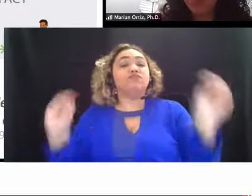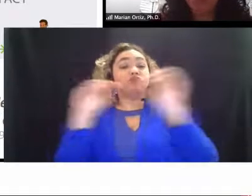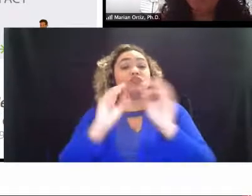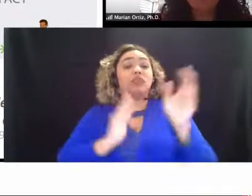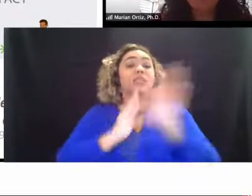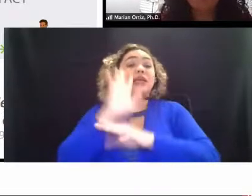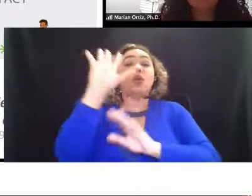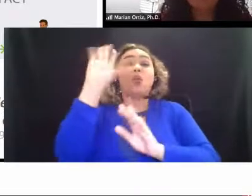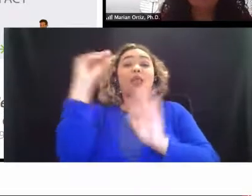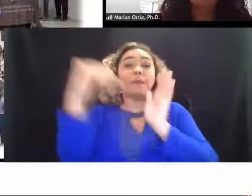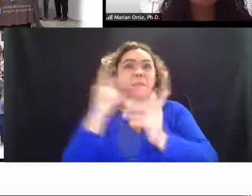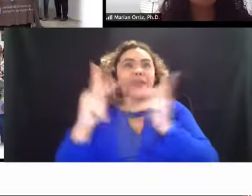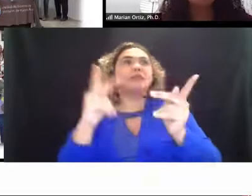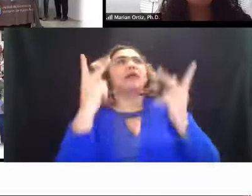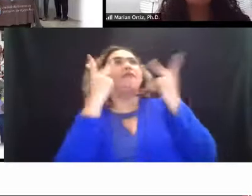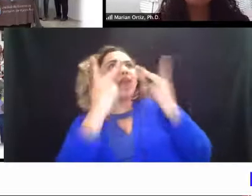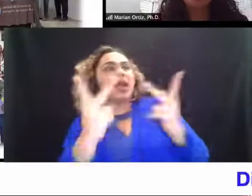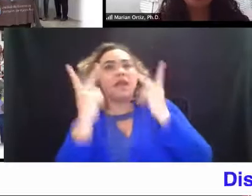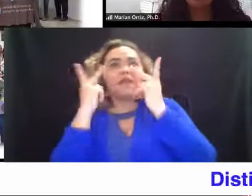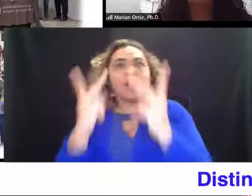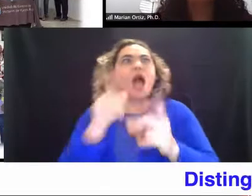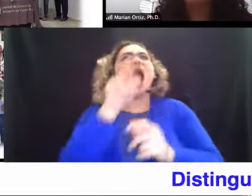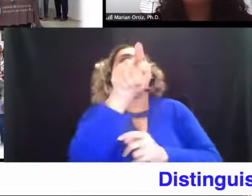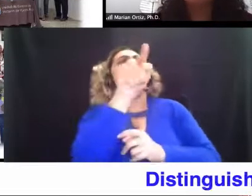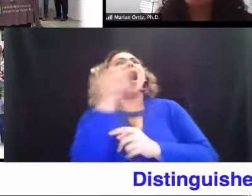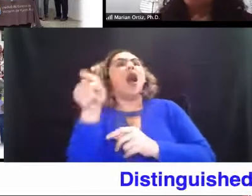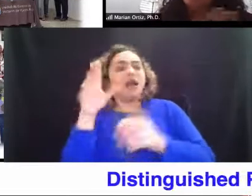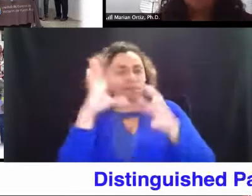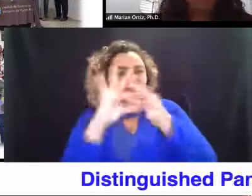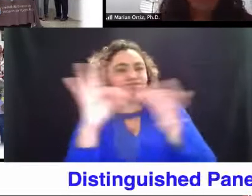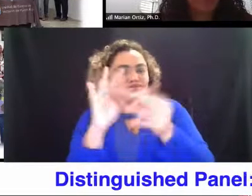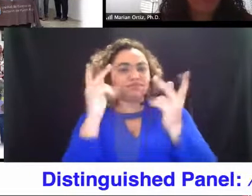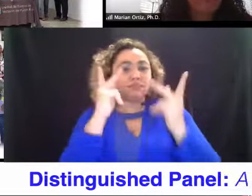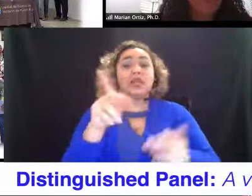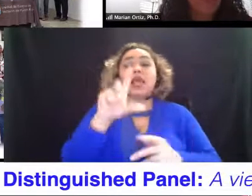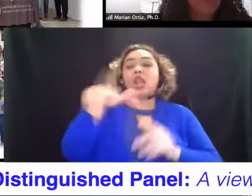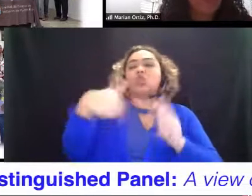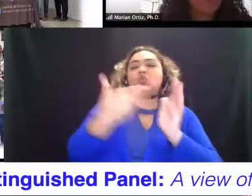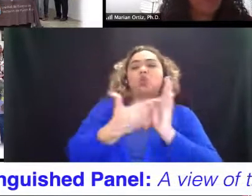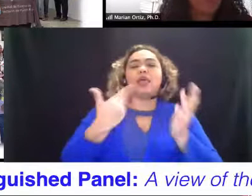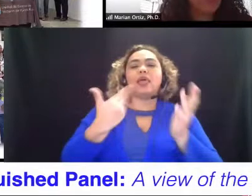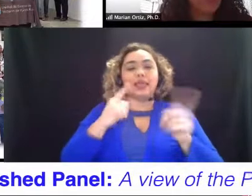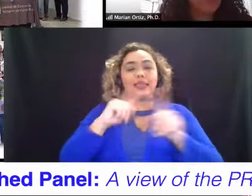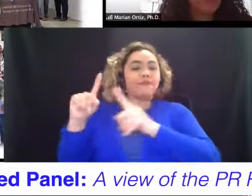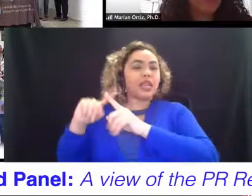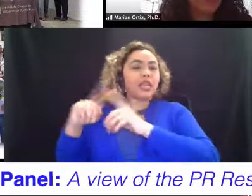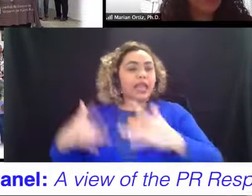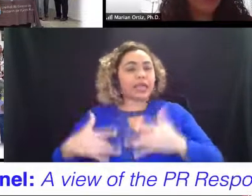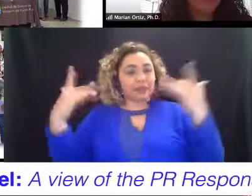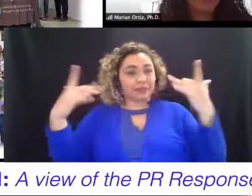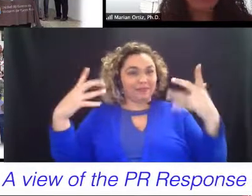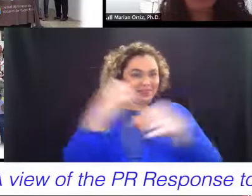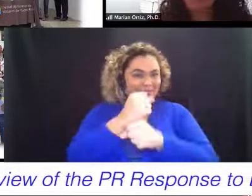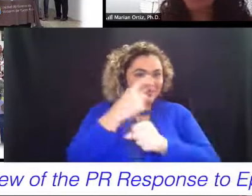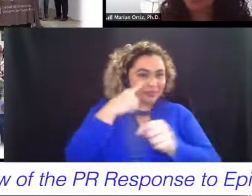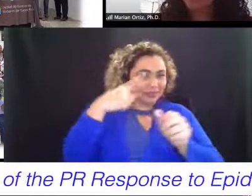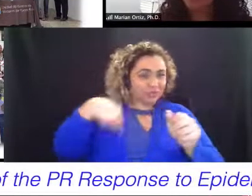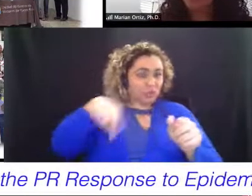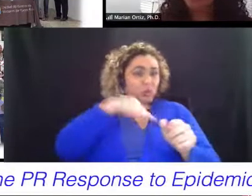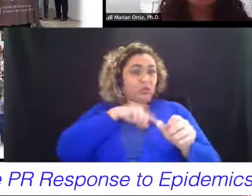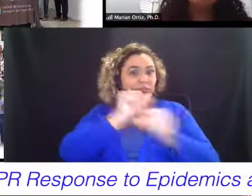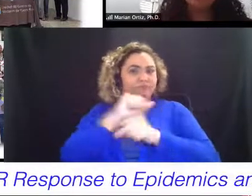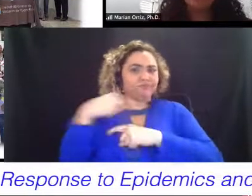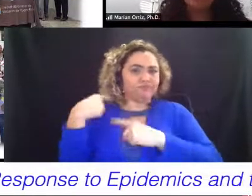personas. Así que, en conclusión, esto es solo un ejemplo de todas las actividades que nosotros trabajamos,